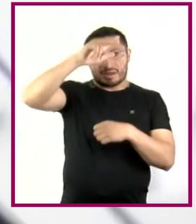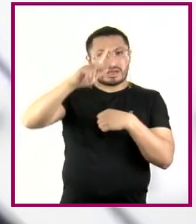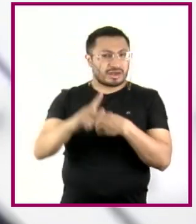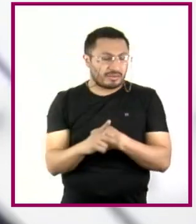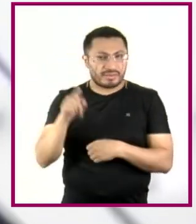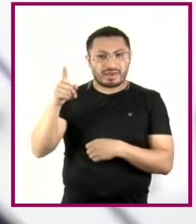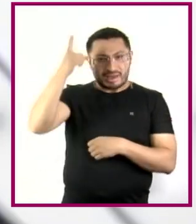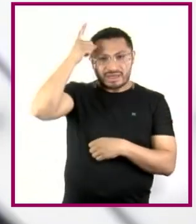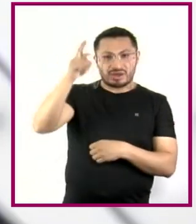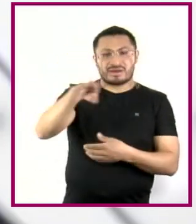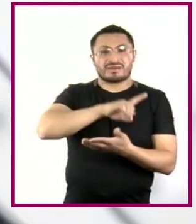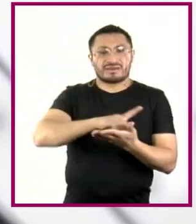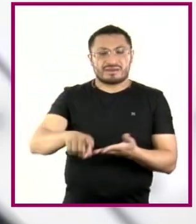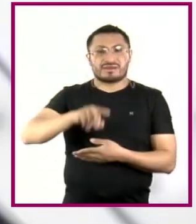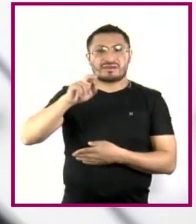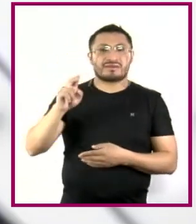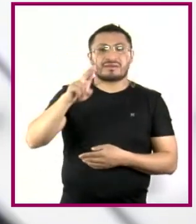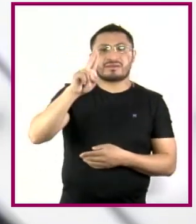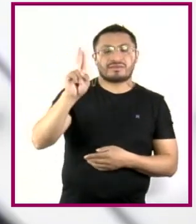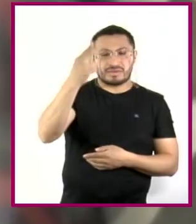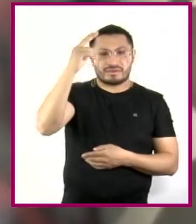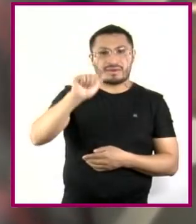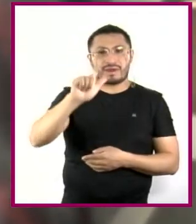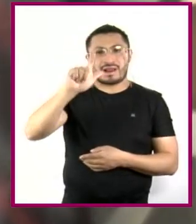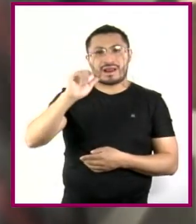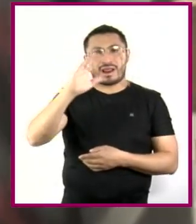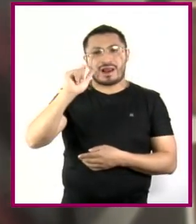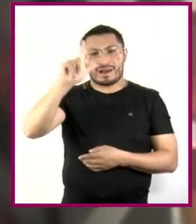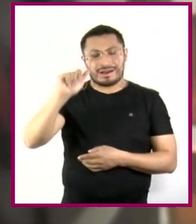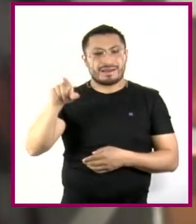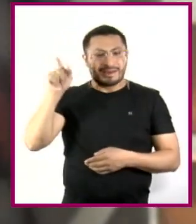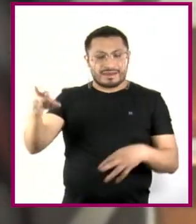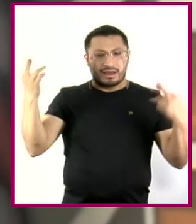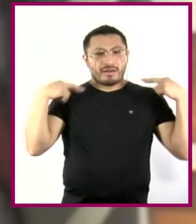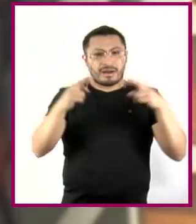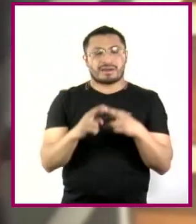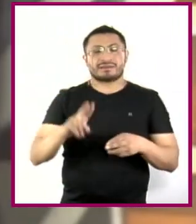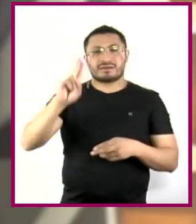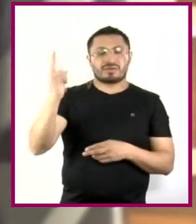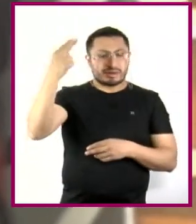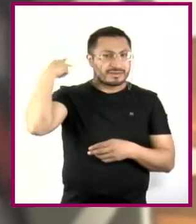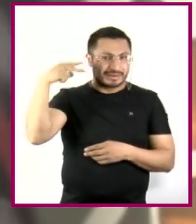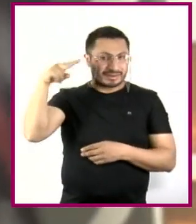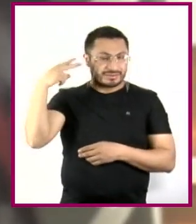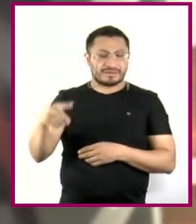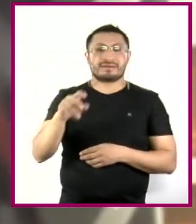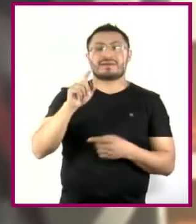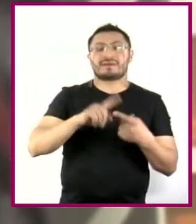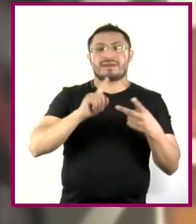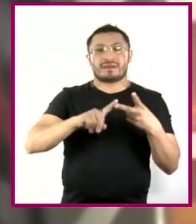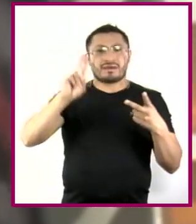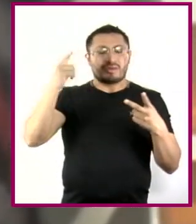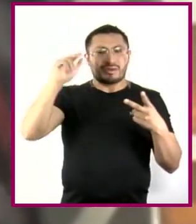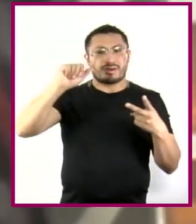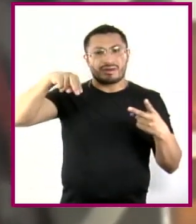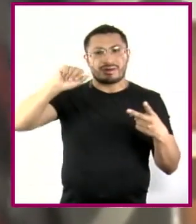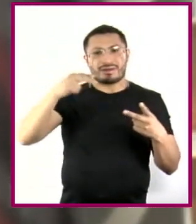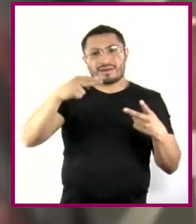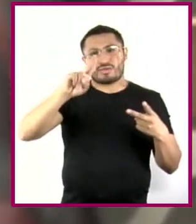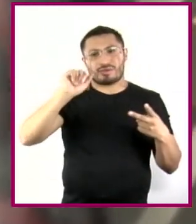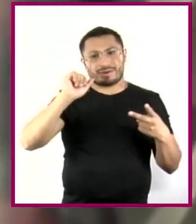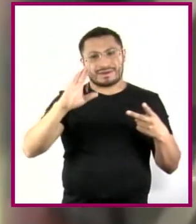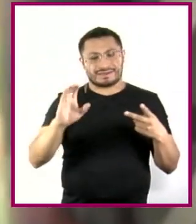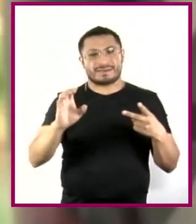Es doctora en Derecho por la Universidad de Alcalá. Ha sido docente en la Universidad Veracruzana, la Universidad Anáhuac, la